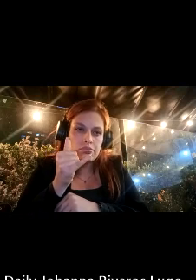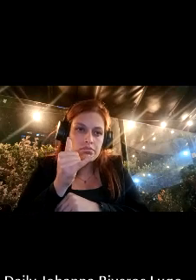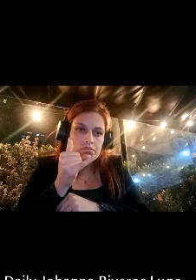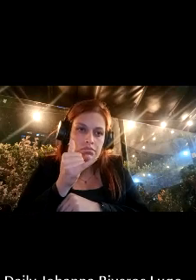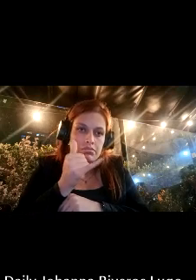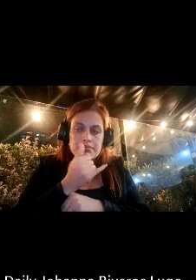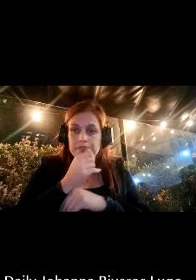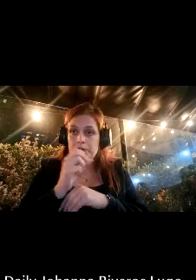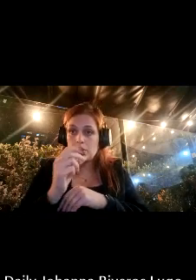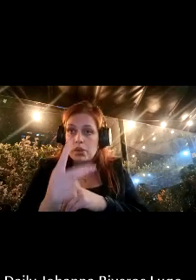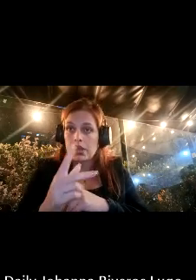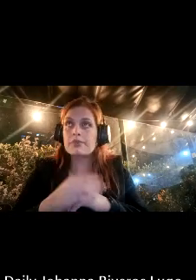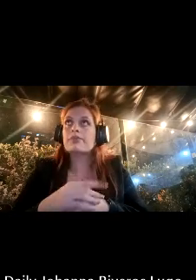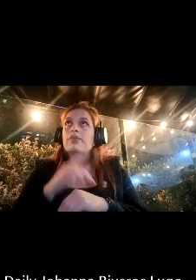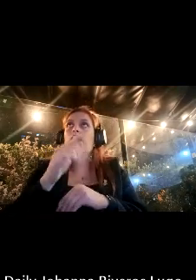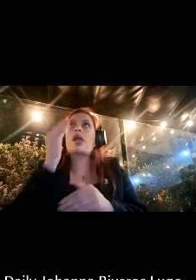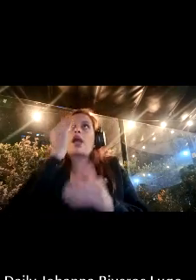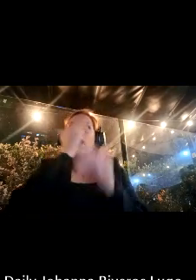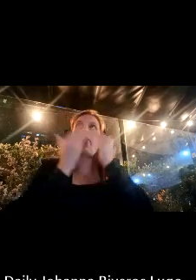Análisis de cambios.